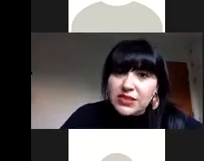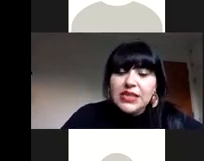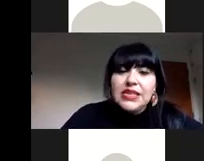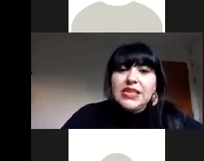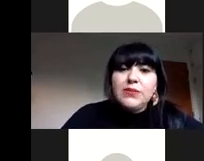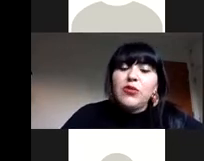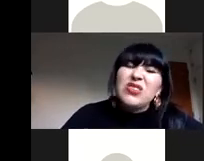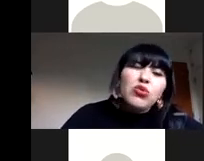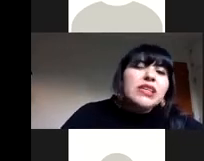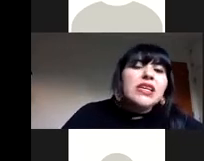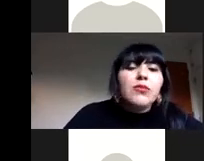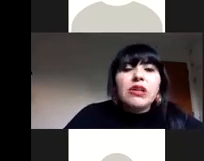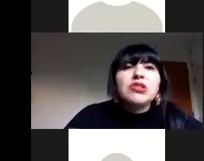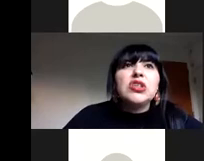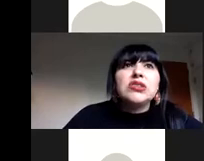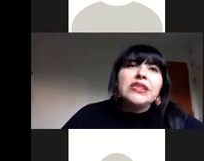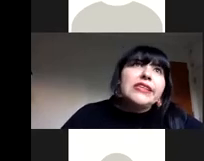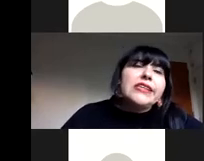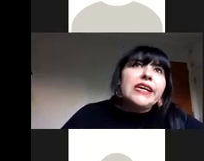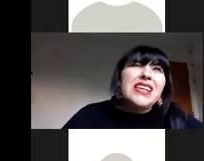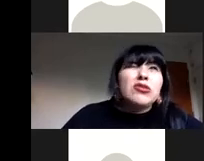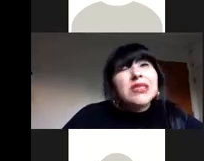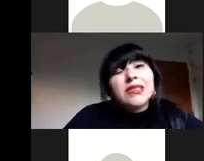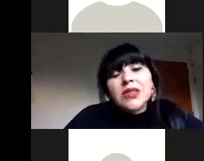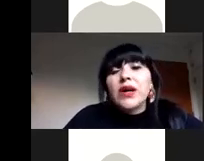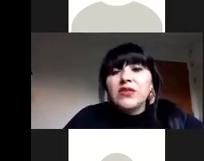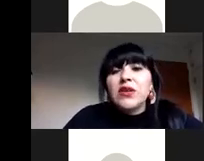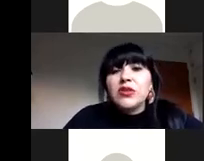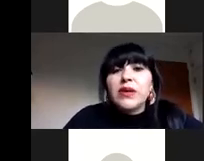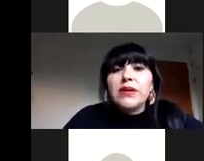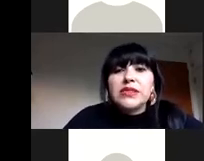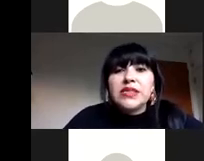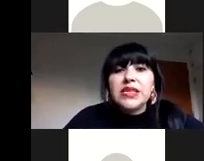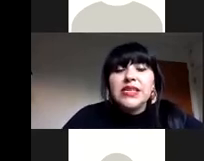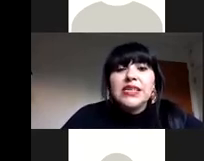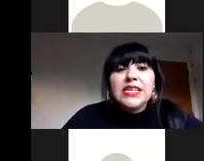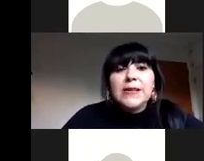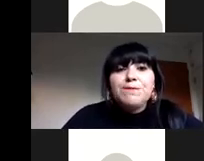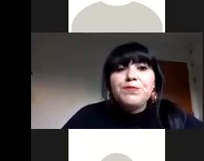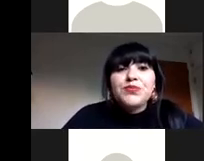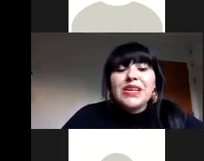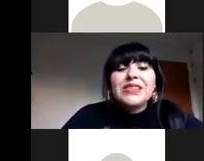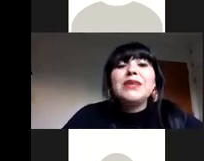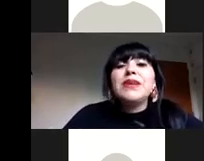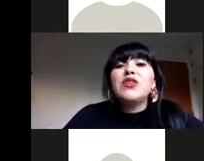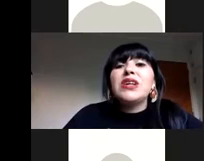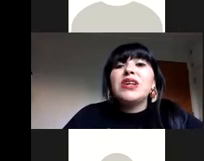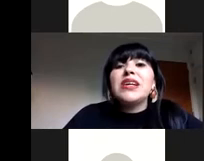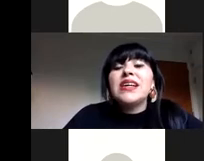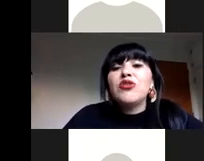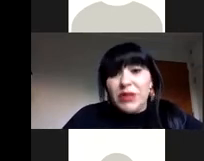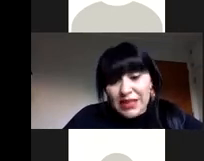consumidores, población juvenil y población hasta los 35 años aproximadamente, tienen menos